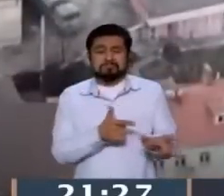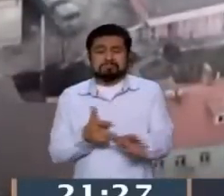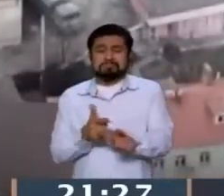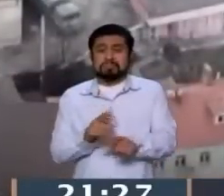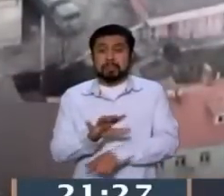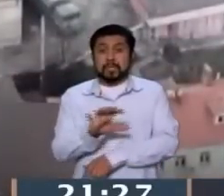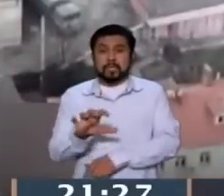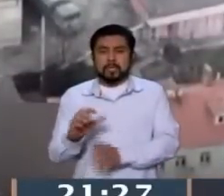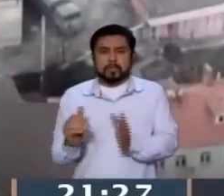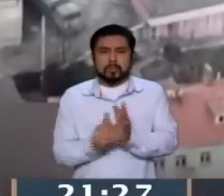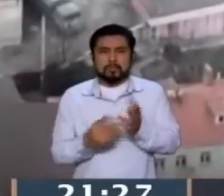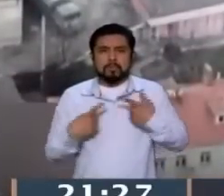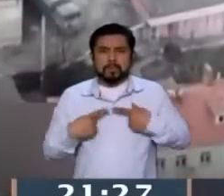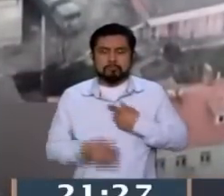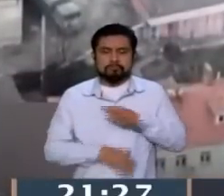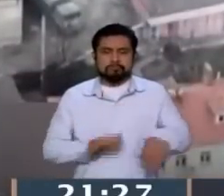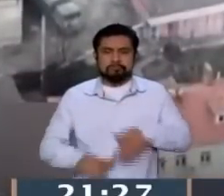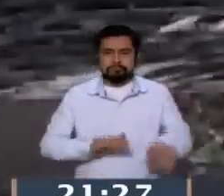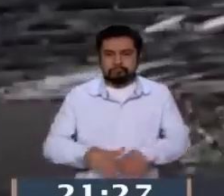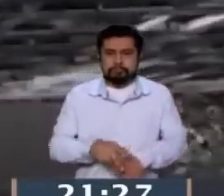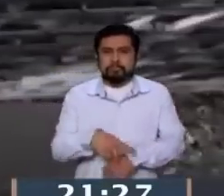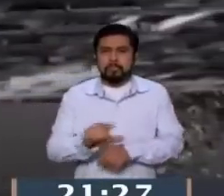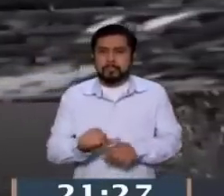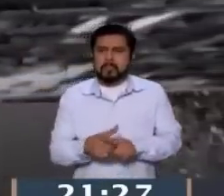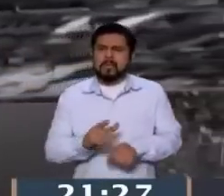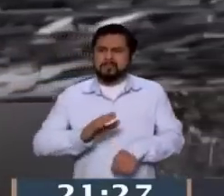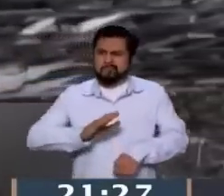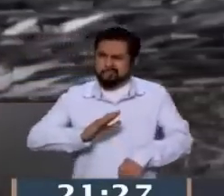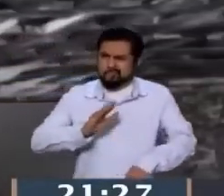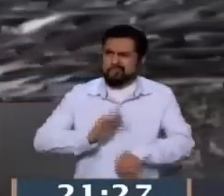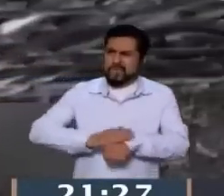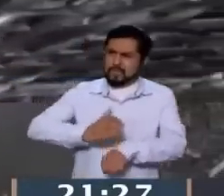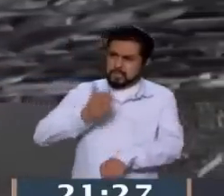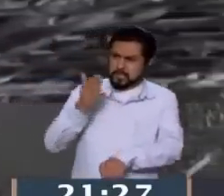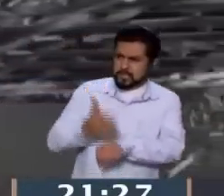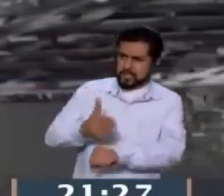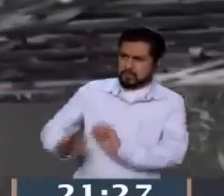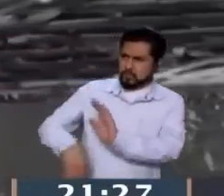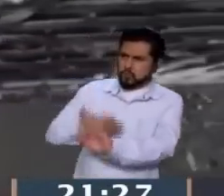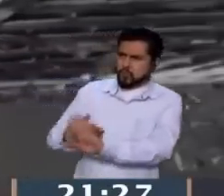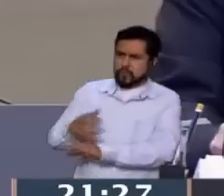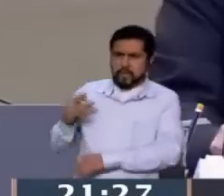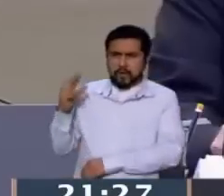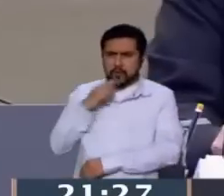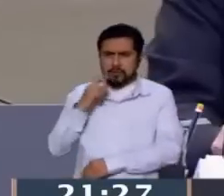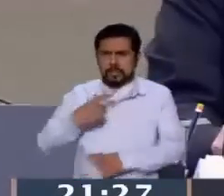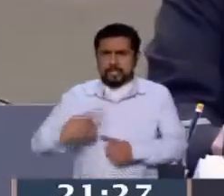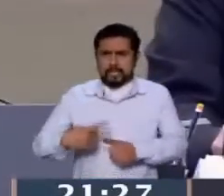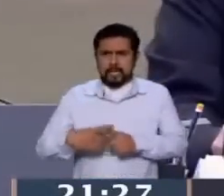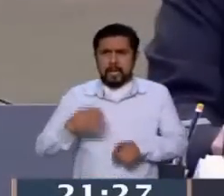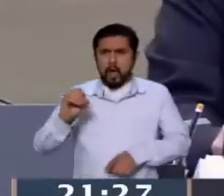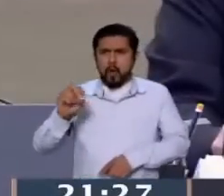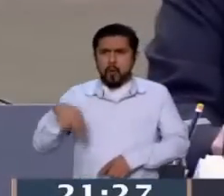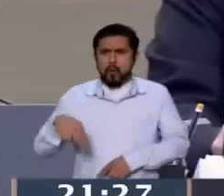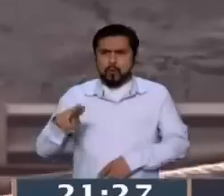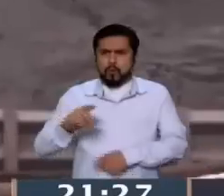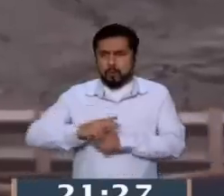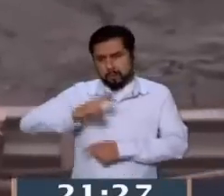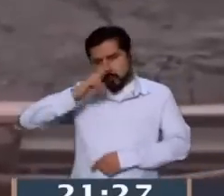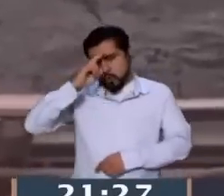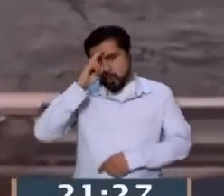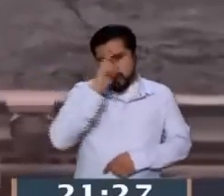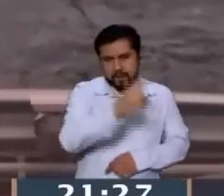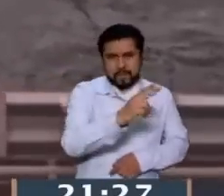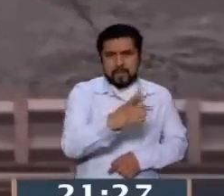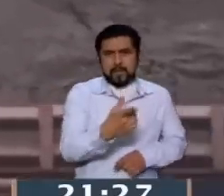500.000 civiles y la escalada de sanciones contra Rusia incrementaba ahora la Unión Europea prohibía la